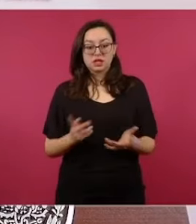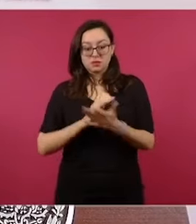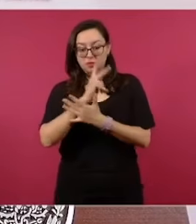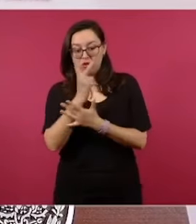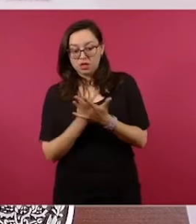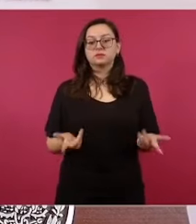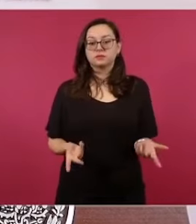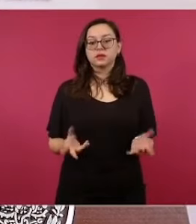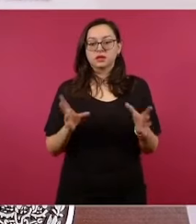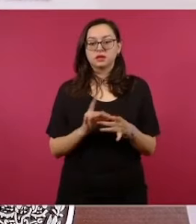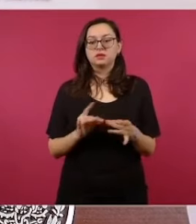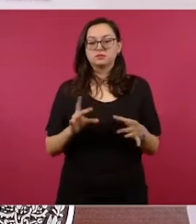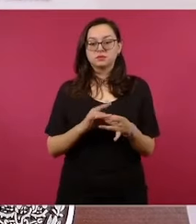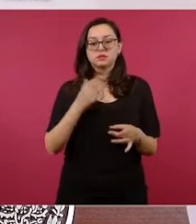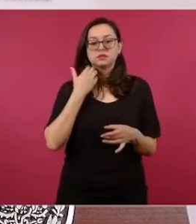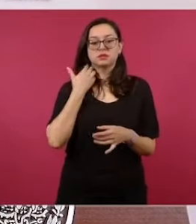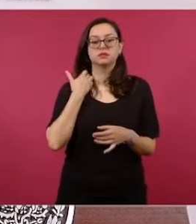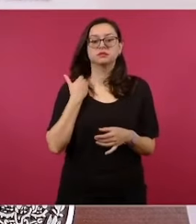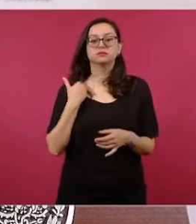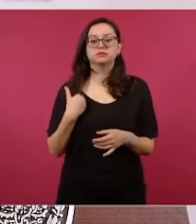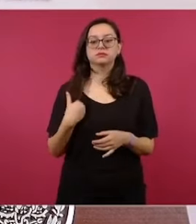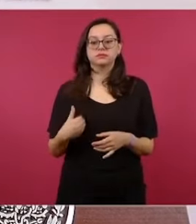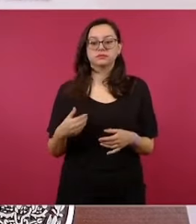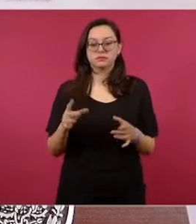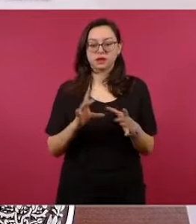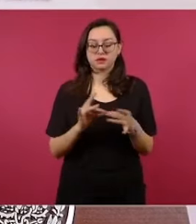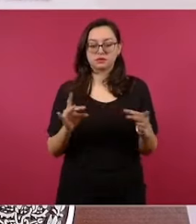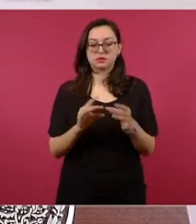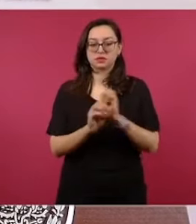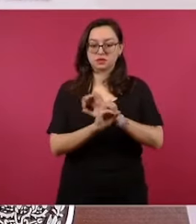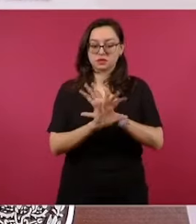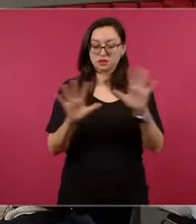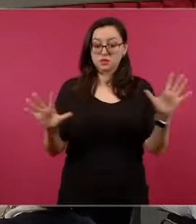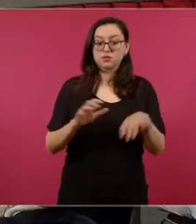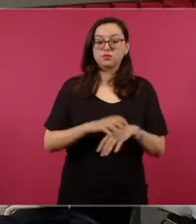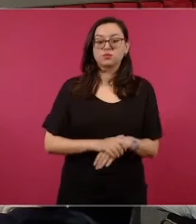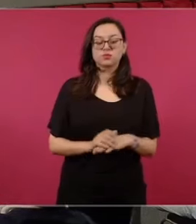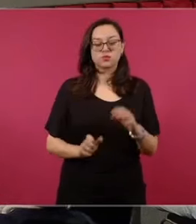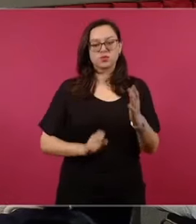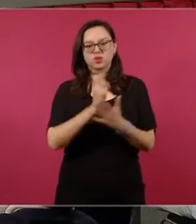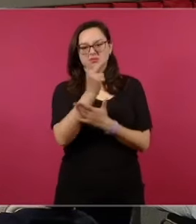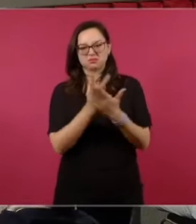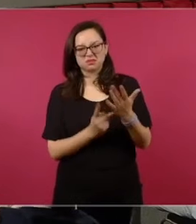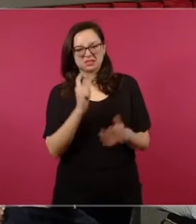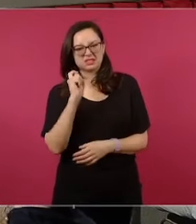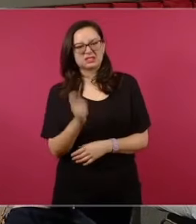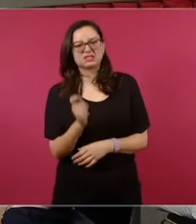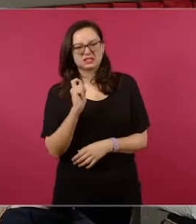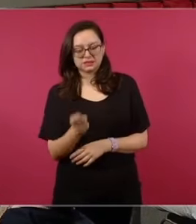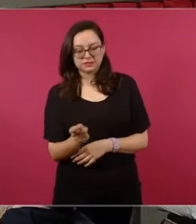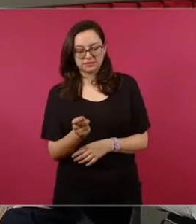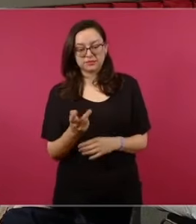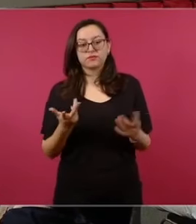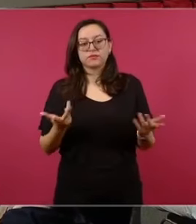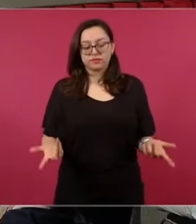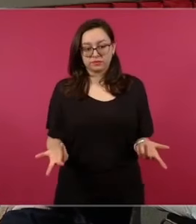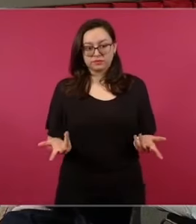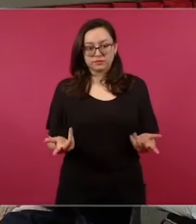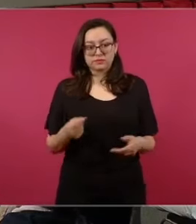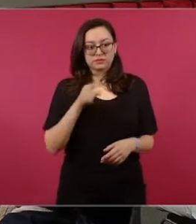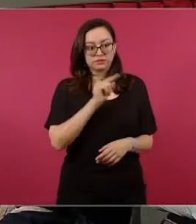es Nuestra. ¿Qué es este programa? La Clínica es Nuestra es un programa de subsidios